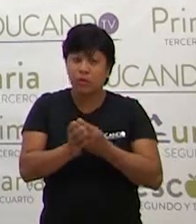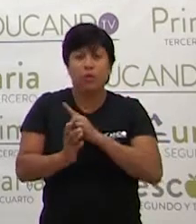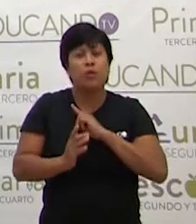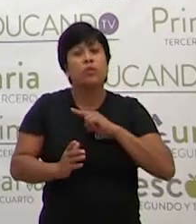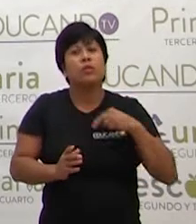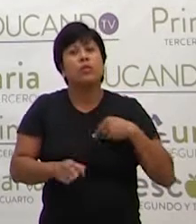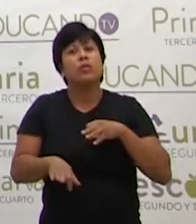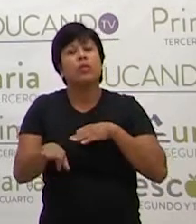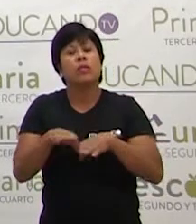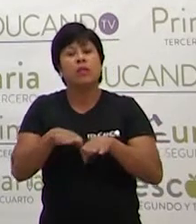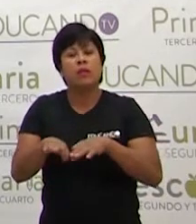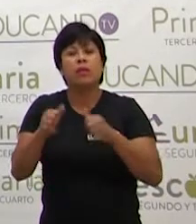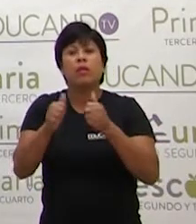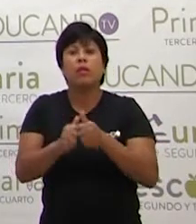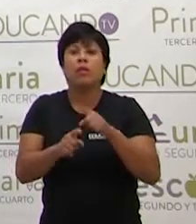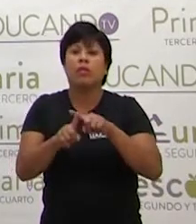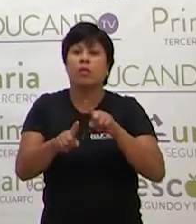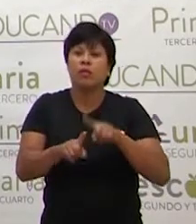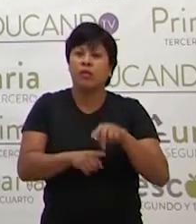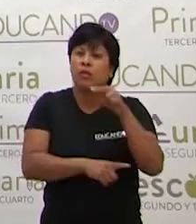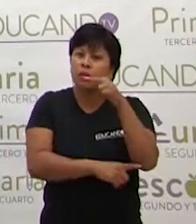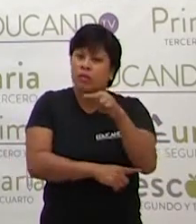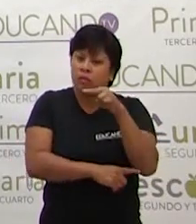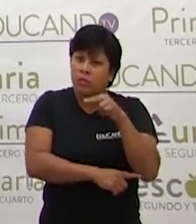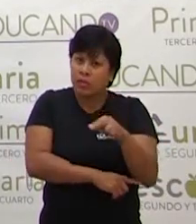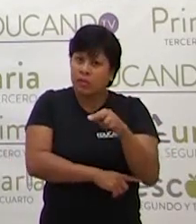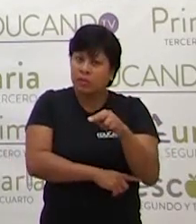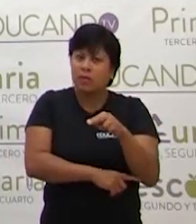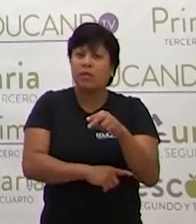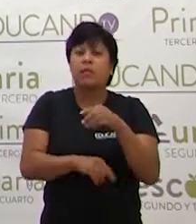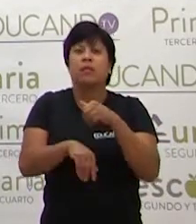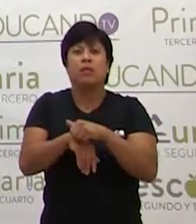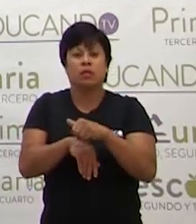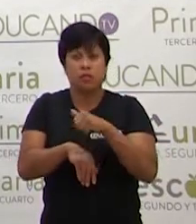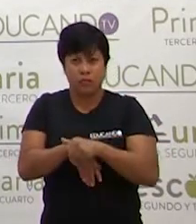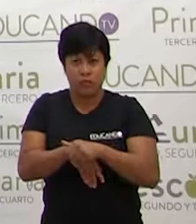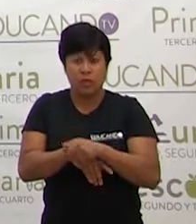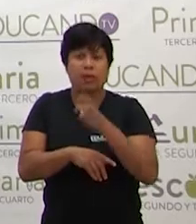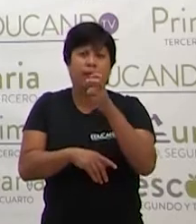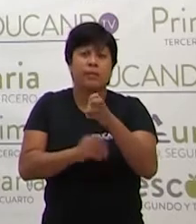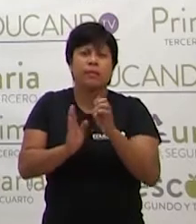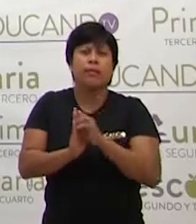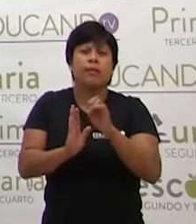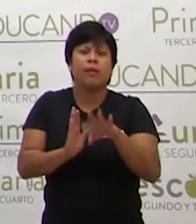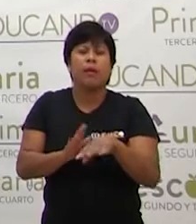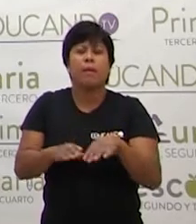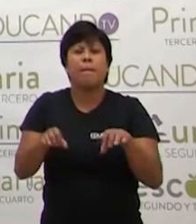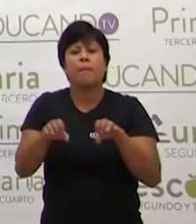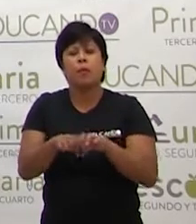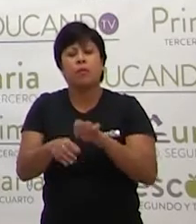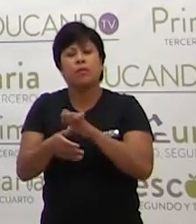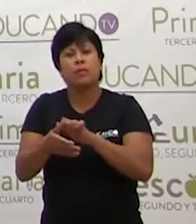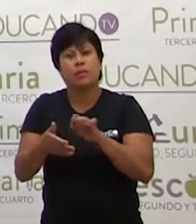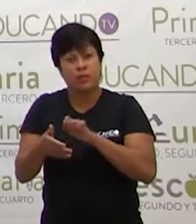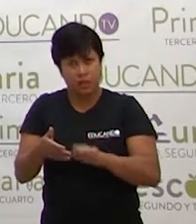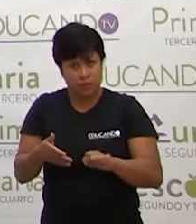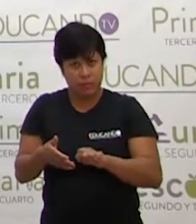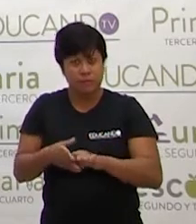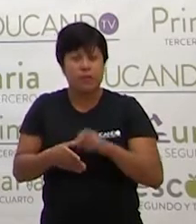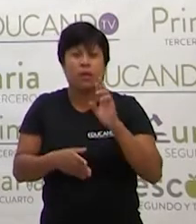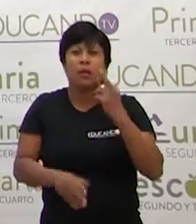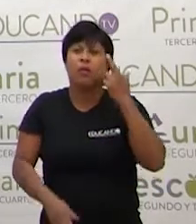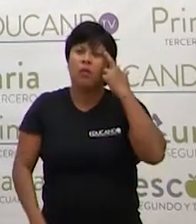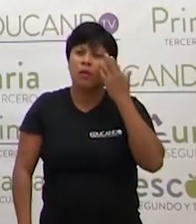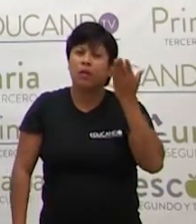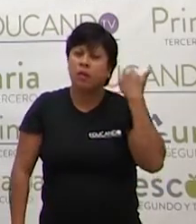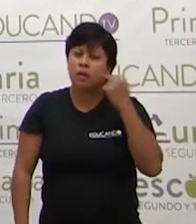trabajando con los nombres de los números, así como cómo se escriben. ¿Recuerdas